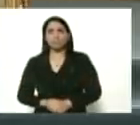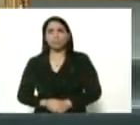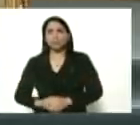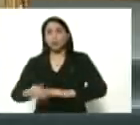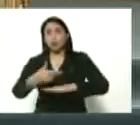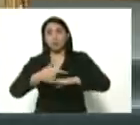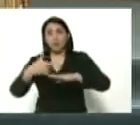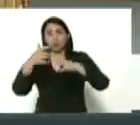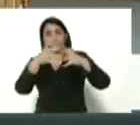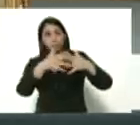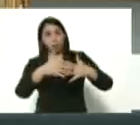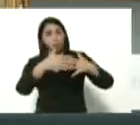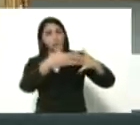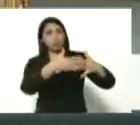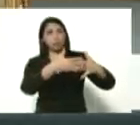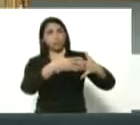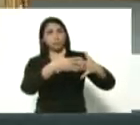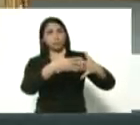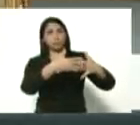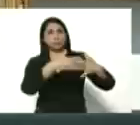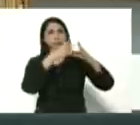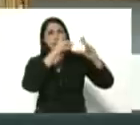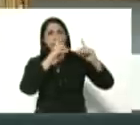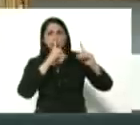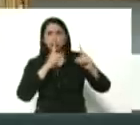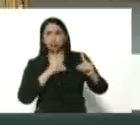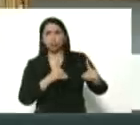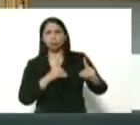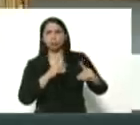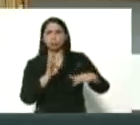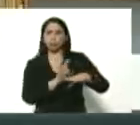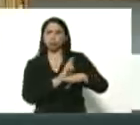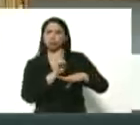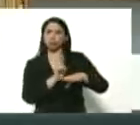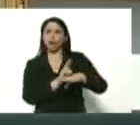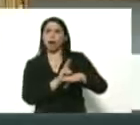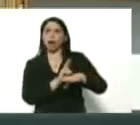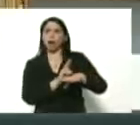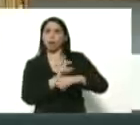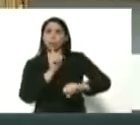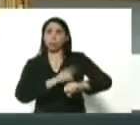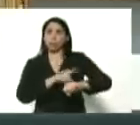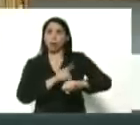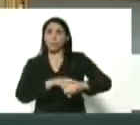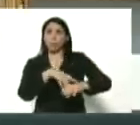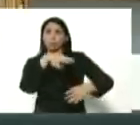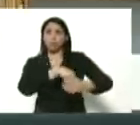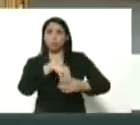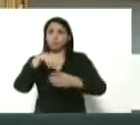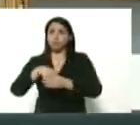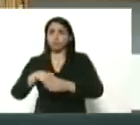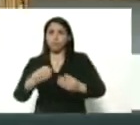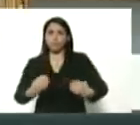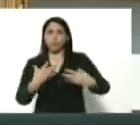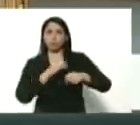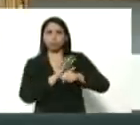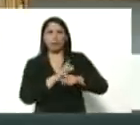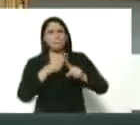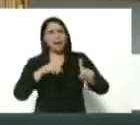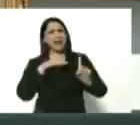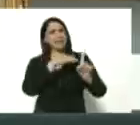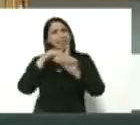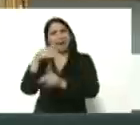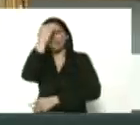Gobierno de los Estados Unidos de Norteamérica decidió utilizar el tiempo de la pandemia para un ataque